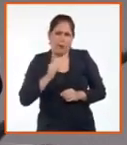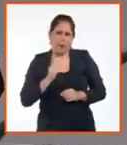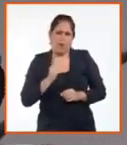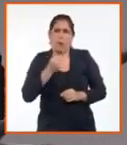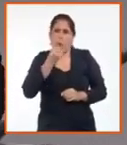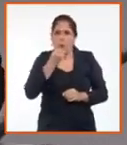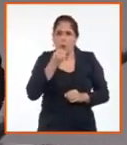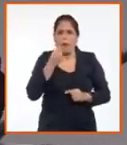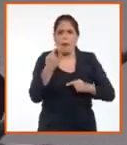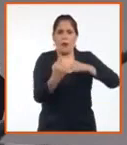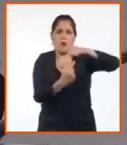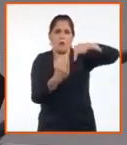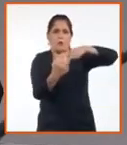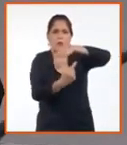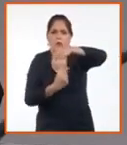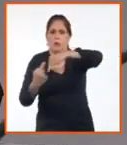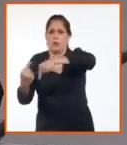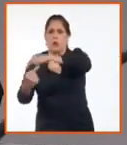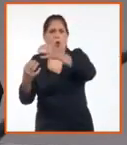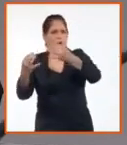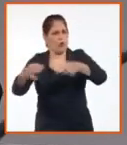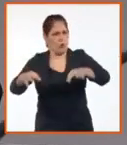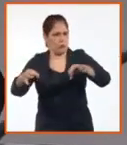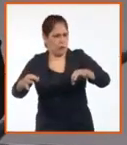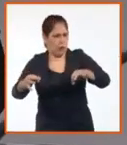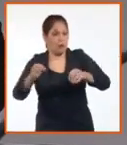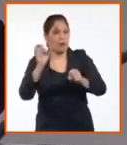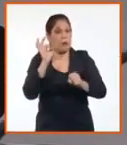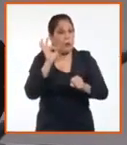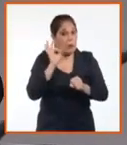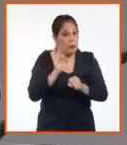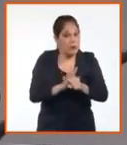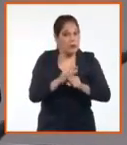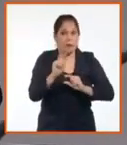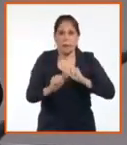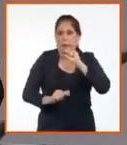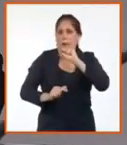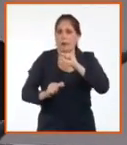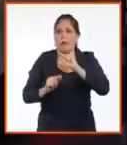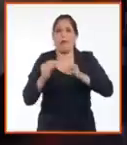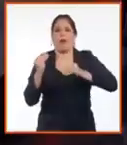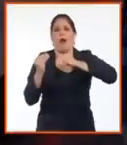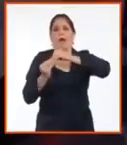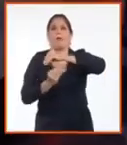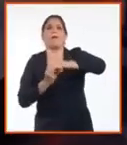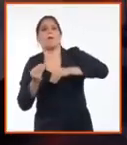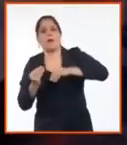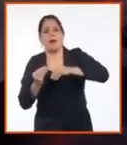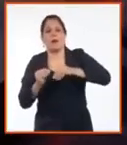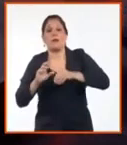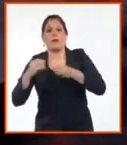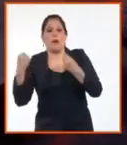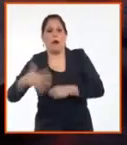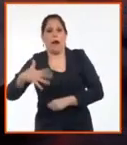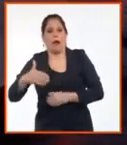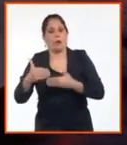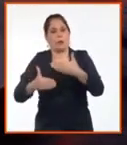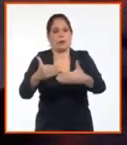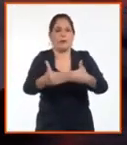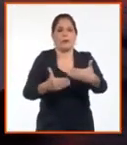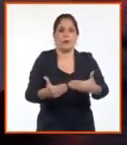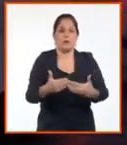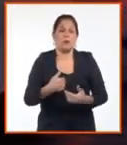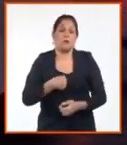ciclos normales tú que debía ocurrir empiezan a distorsionarse todo eso hace que se nos encarece los procesos y ya nosotros